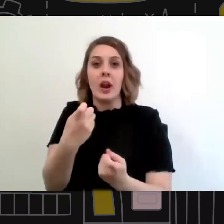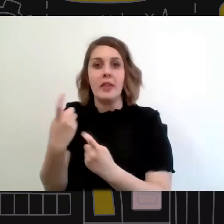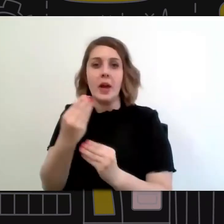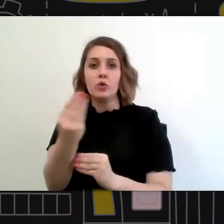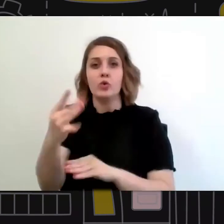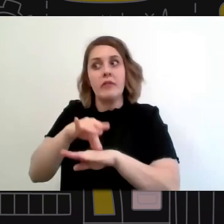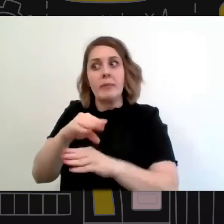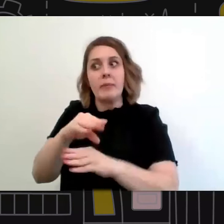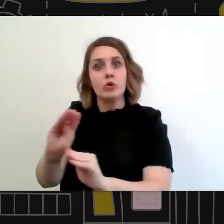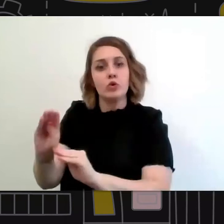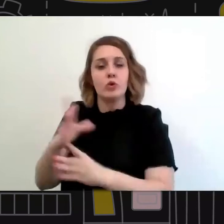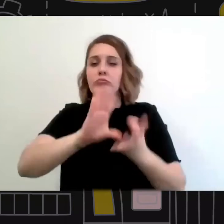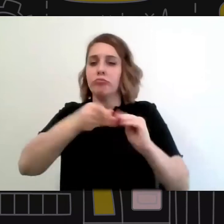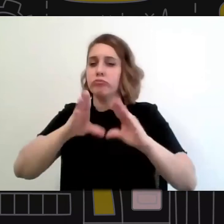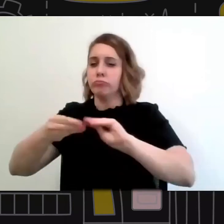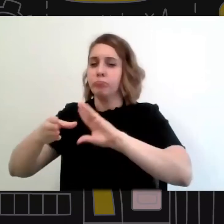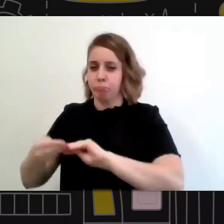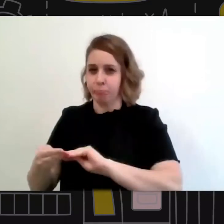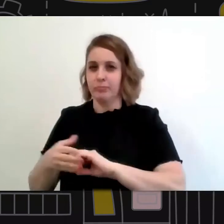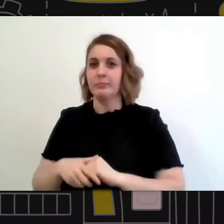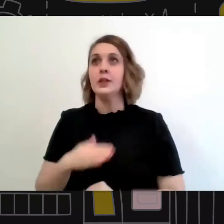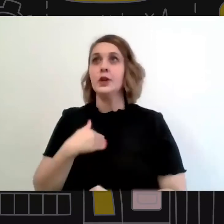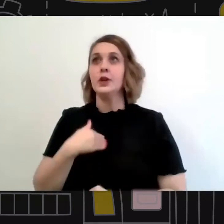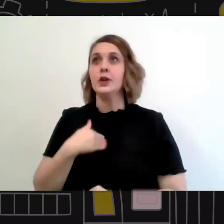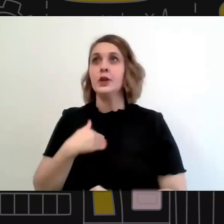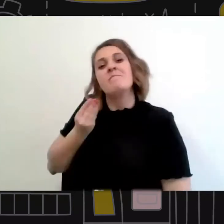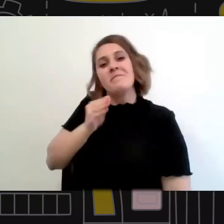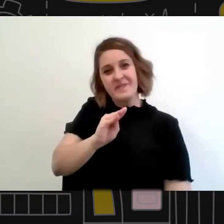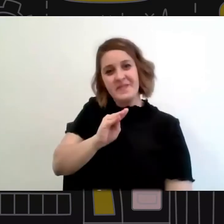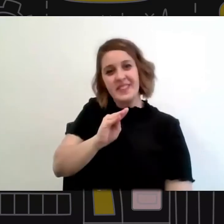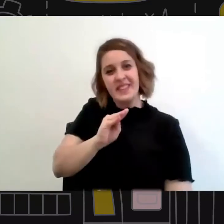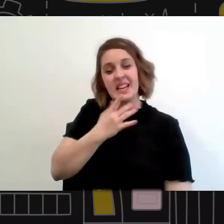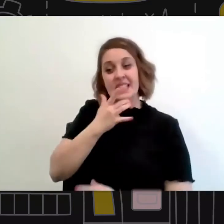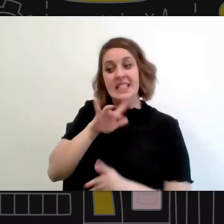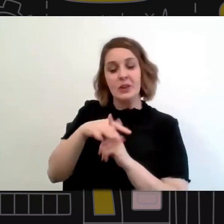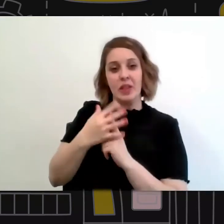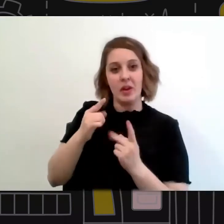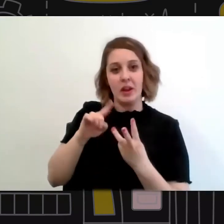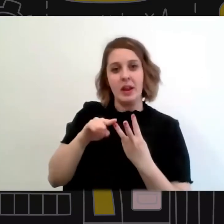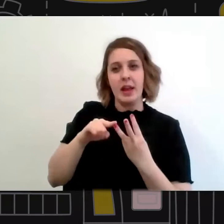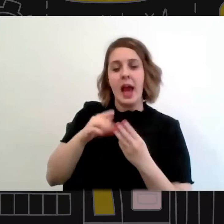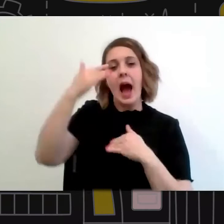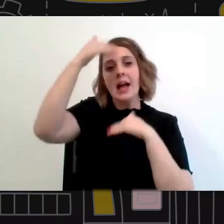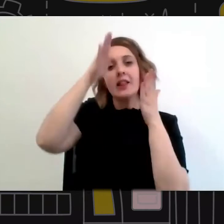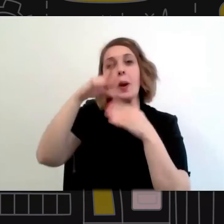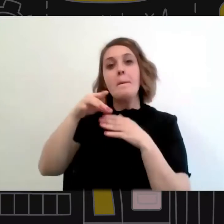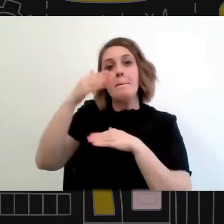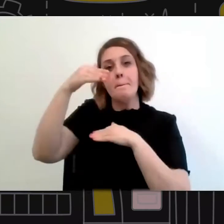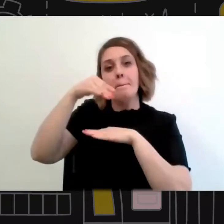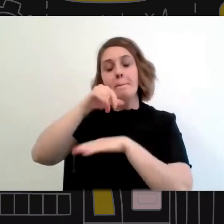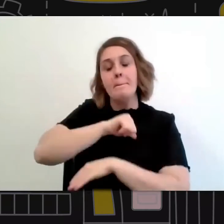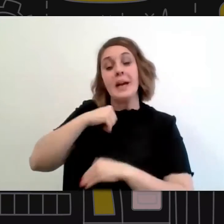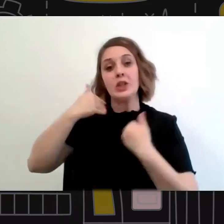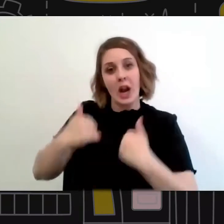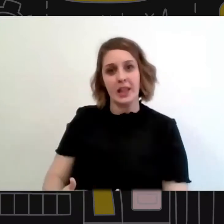enfermedad. A mí me gustaría añadir, en este caso, a la medicina personalizada, me gustaría añadir